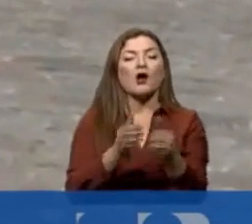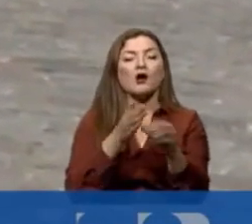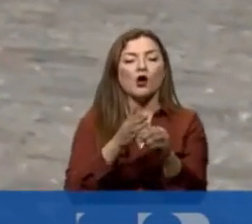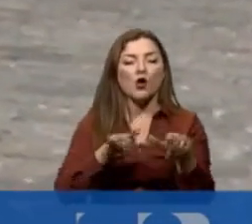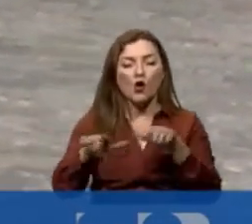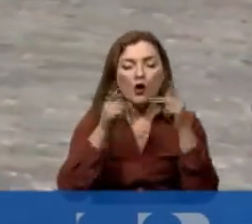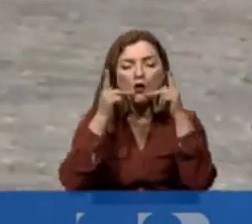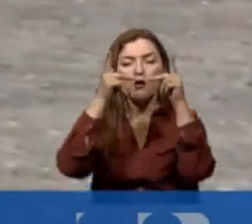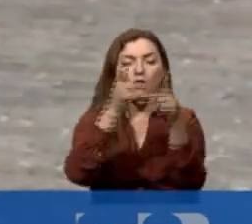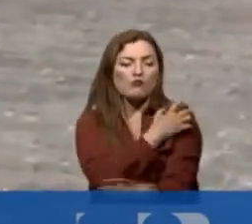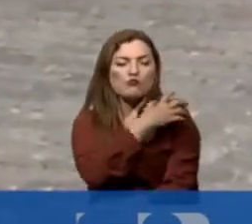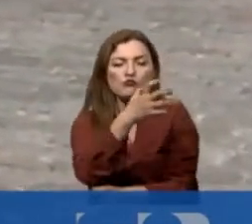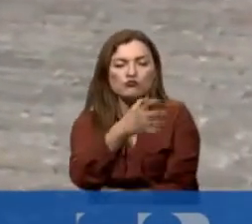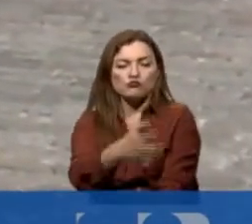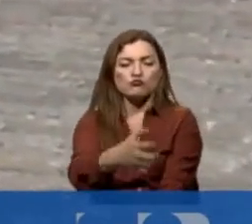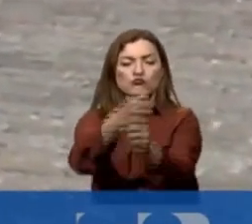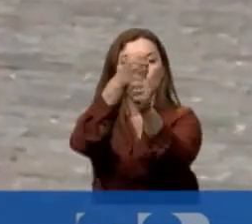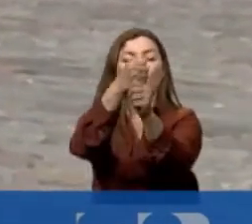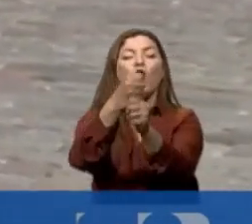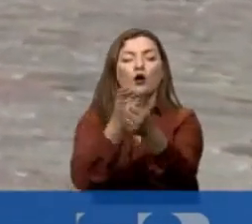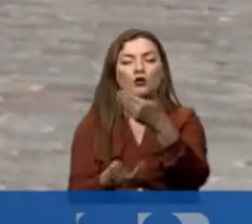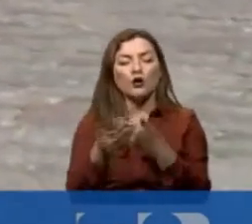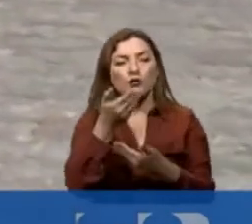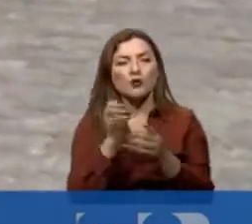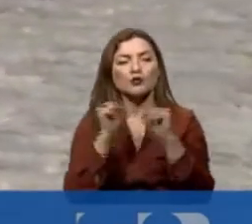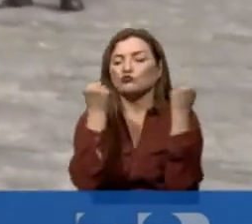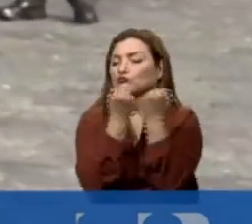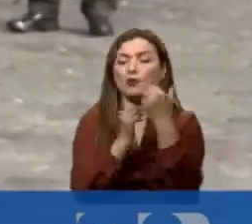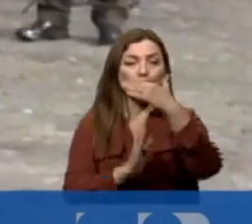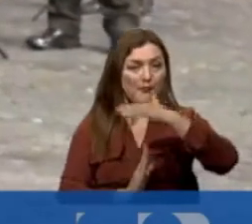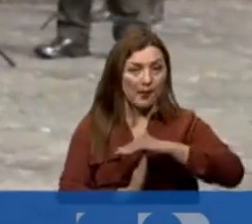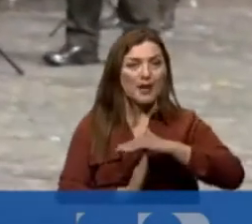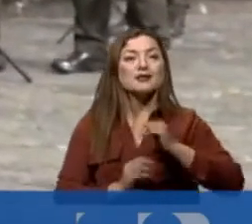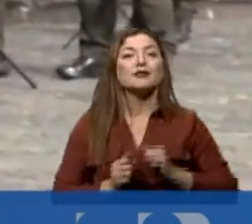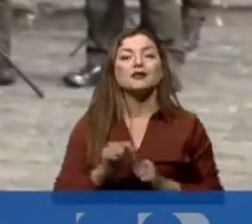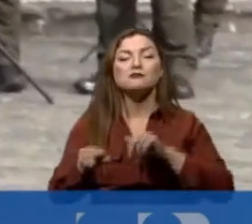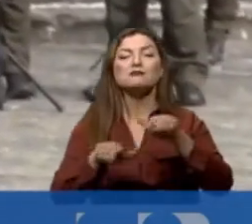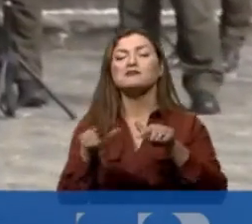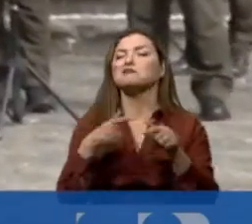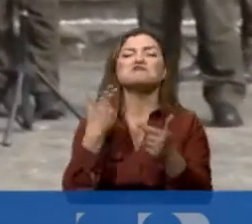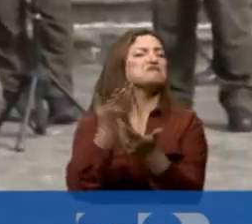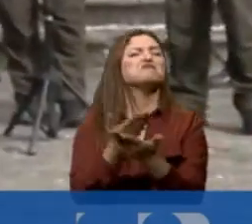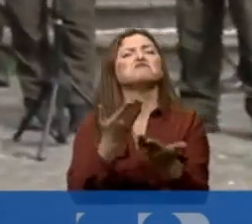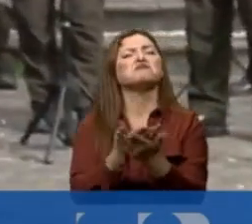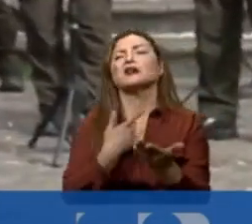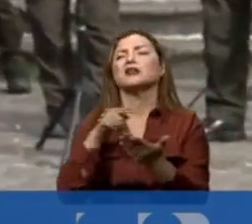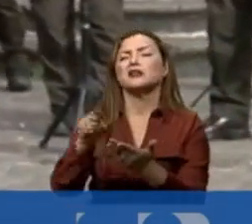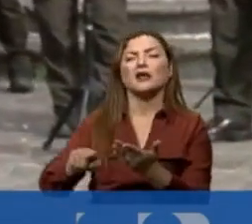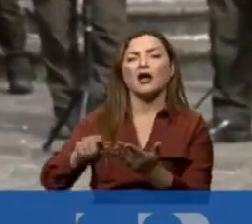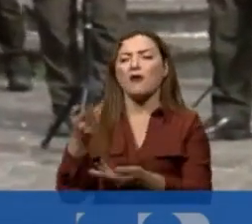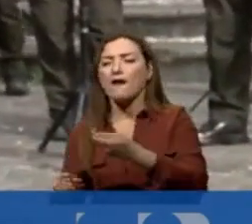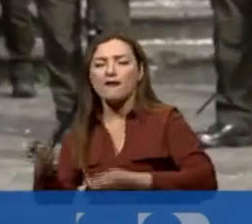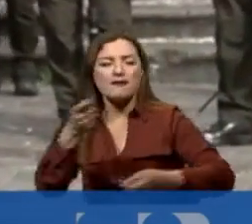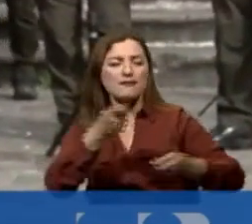y la convivencia social pacífica. Además, queremos tomarnos estos espacios seguros para propiciar también la reactivación